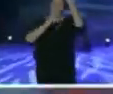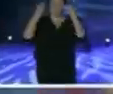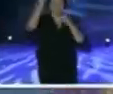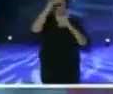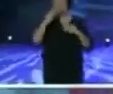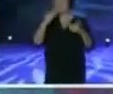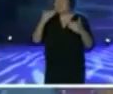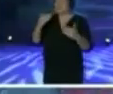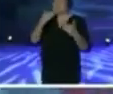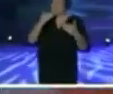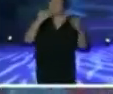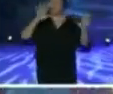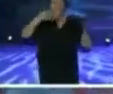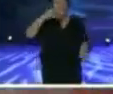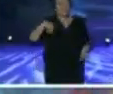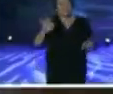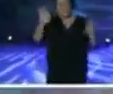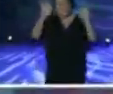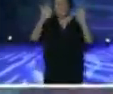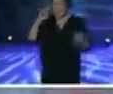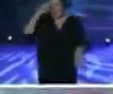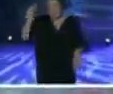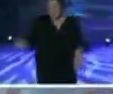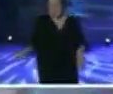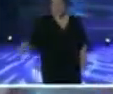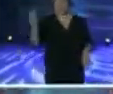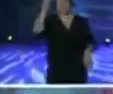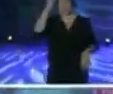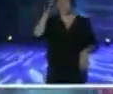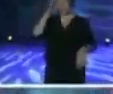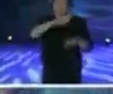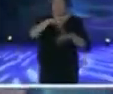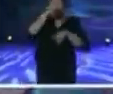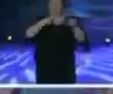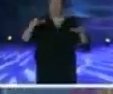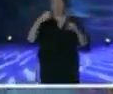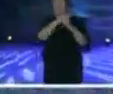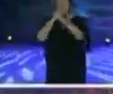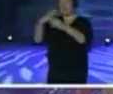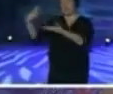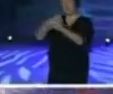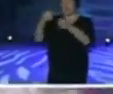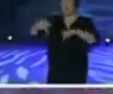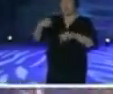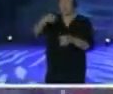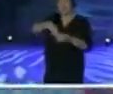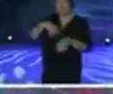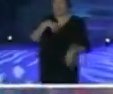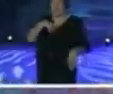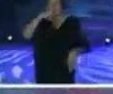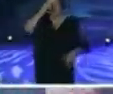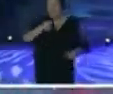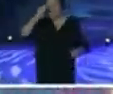muchísimas gracias. Pero sobre todo, en especial, me quito la gorra para todas las murgas que no están esta noche aquí. Me quito la gorra